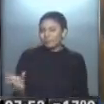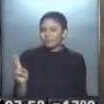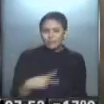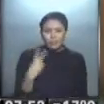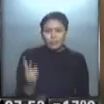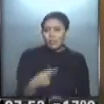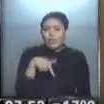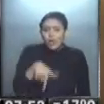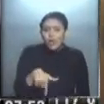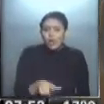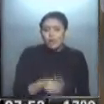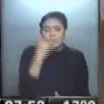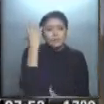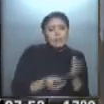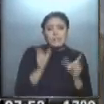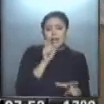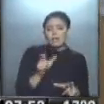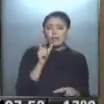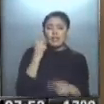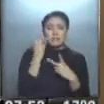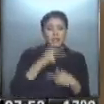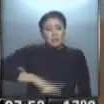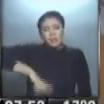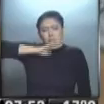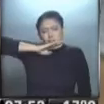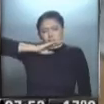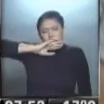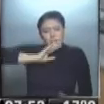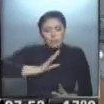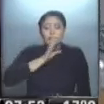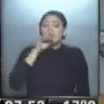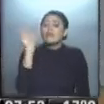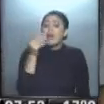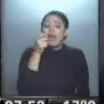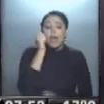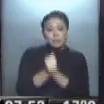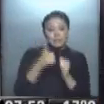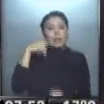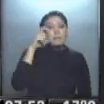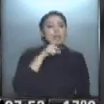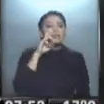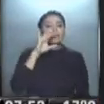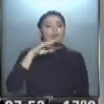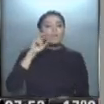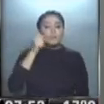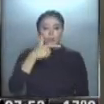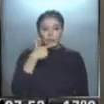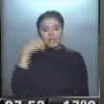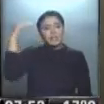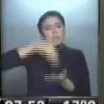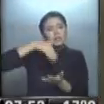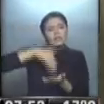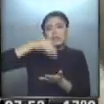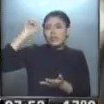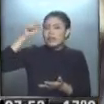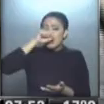que hoy por hoy tiene su deficiencia, la gente viaja como ganado. La empresa Metrovías ha recibido en concepto de subsidio durante muchos años millones y